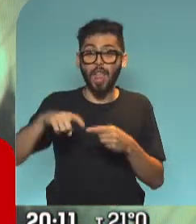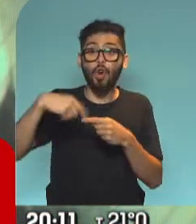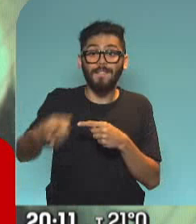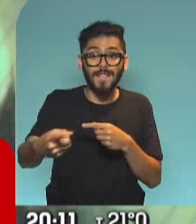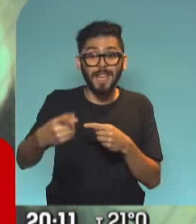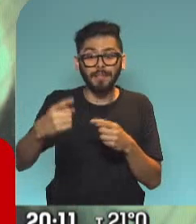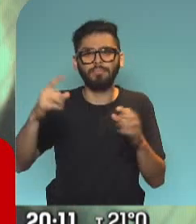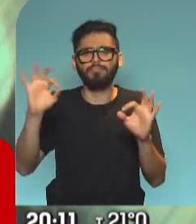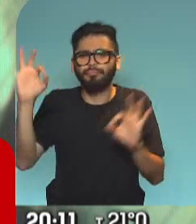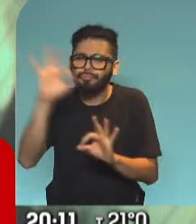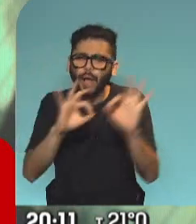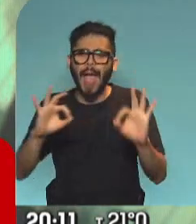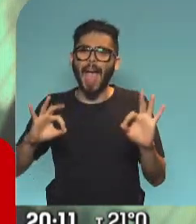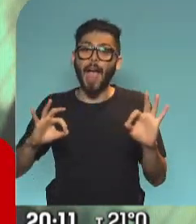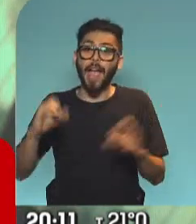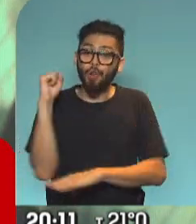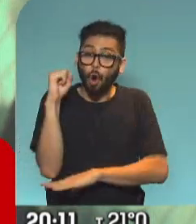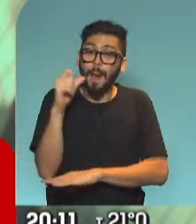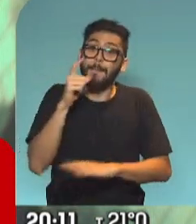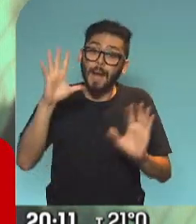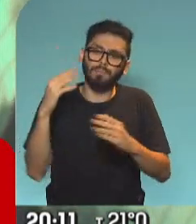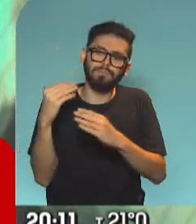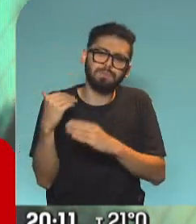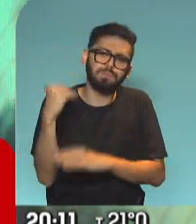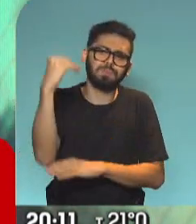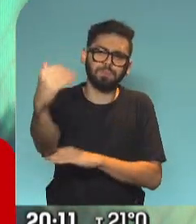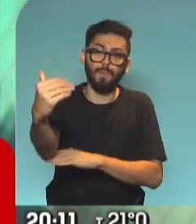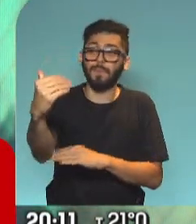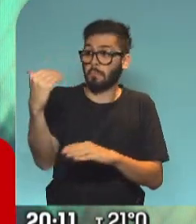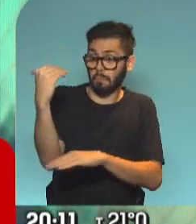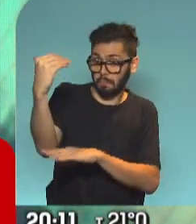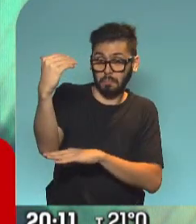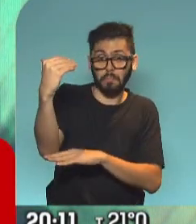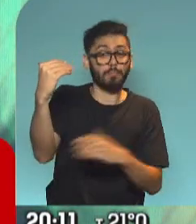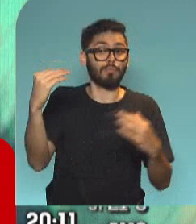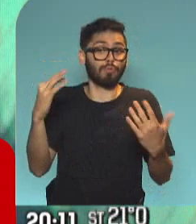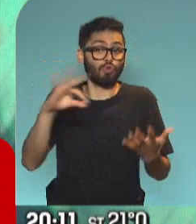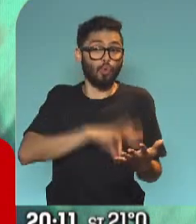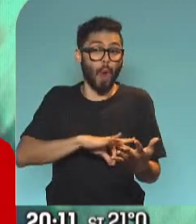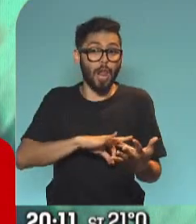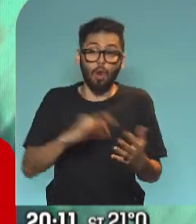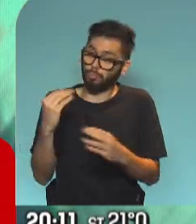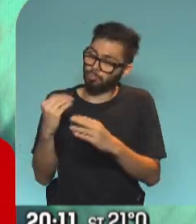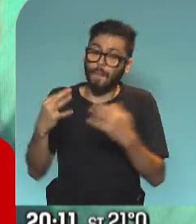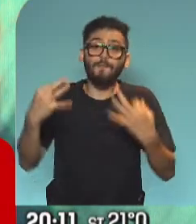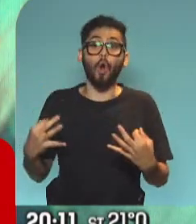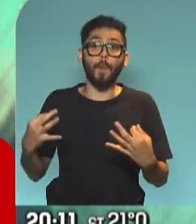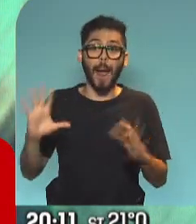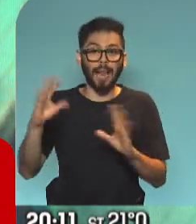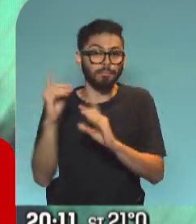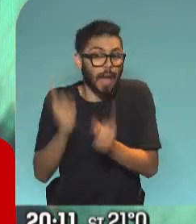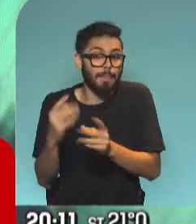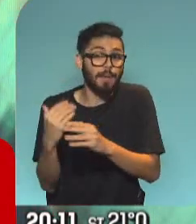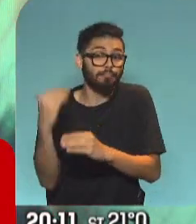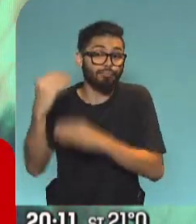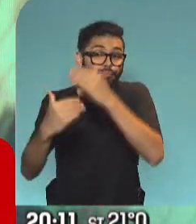se proyecta que va a crecer. Si la economía crece, los salarios formales tienen que ir en esa línea. Y si los salarios formales crecen